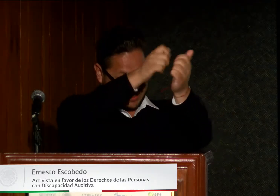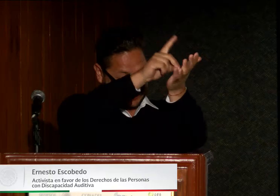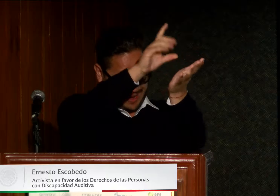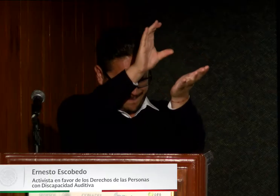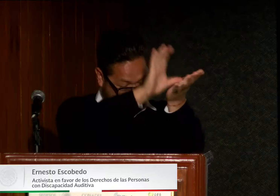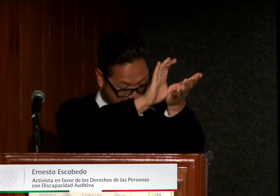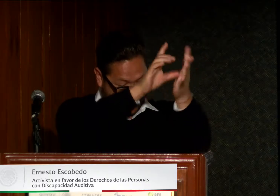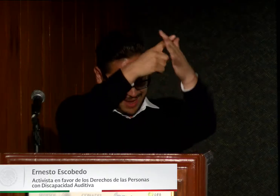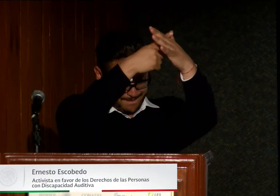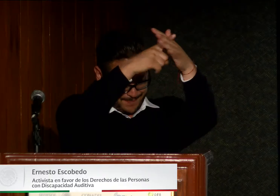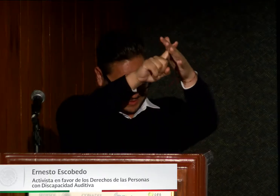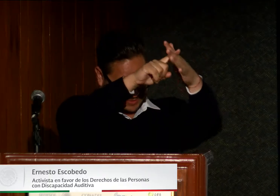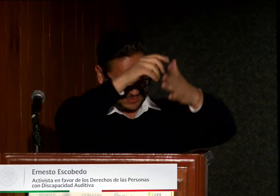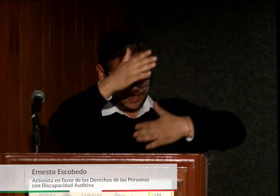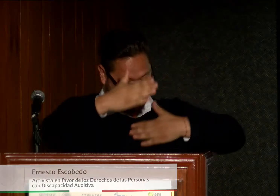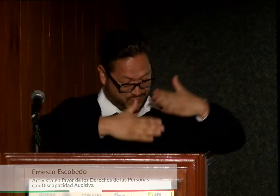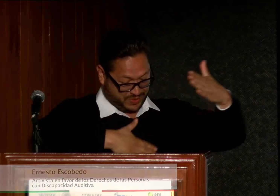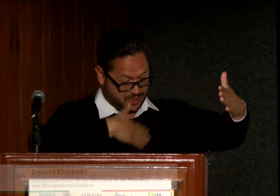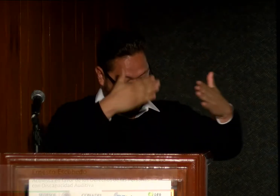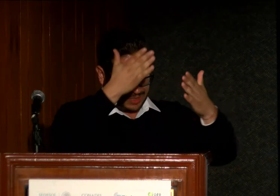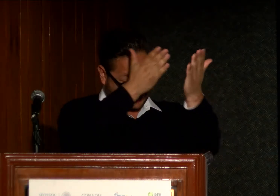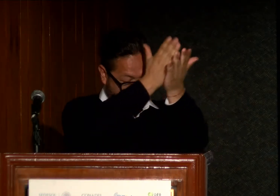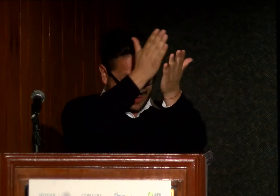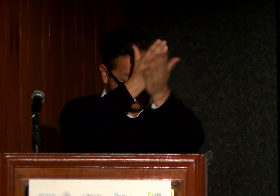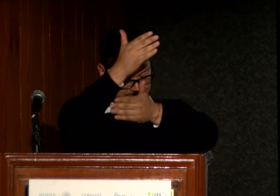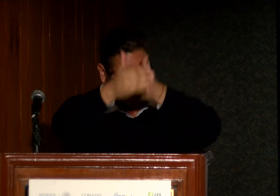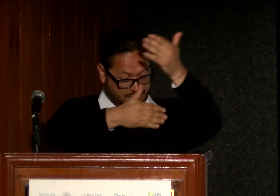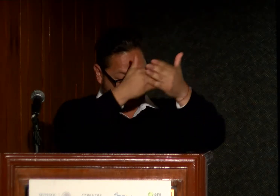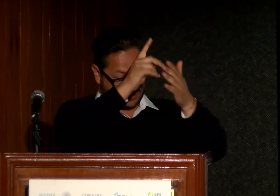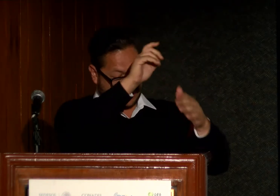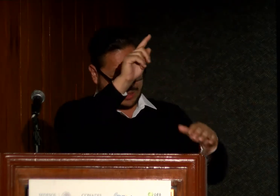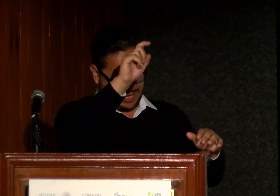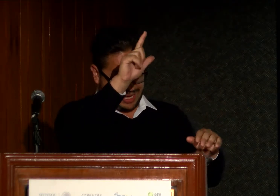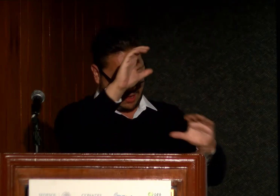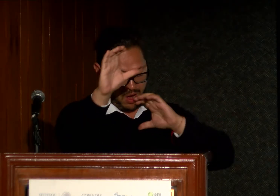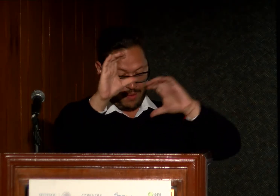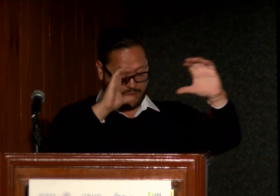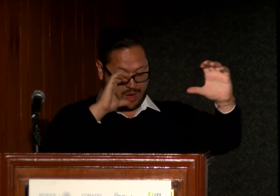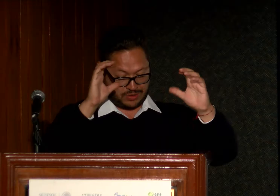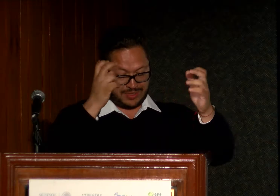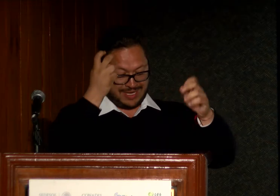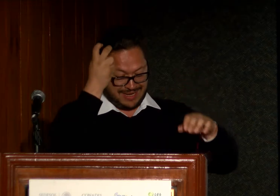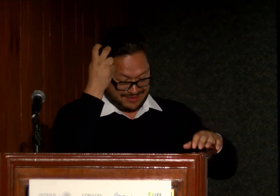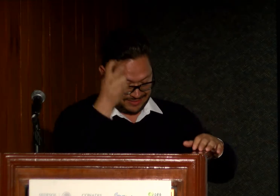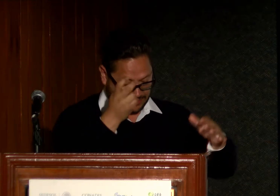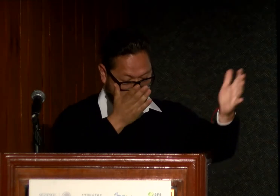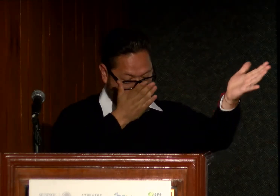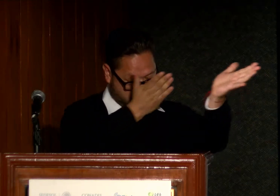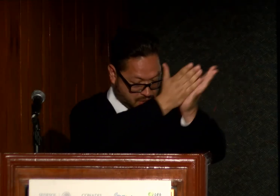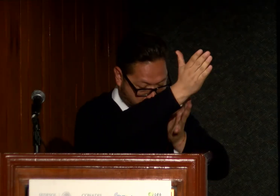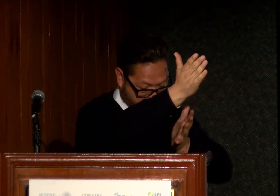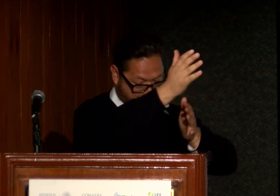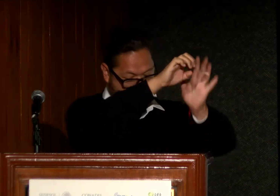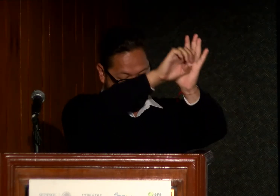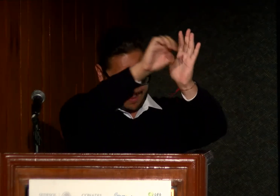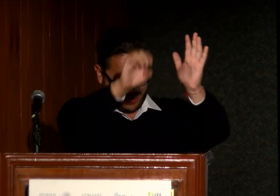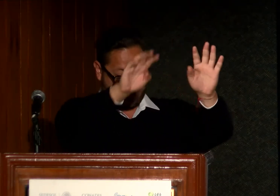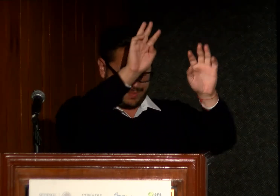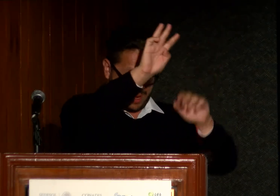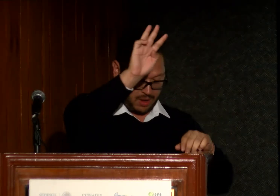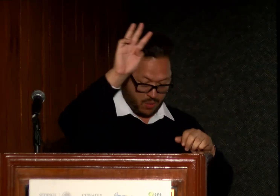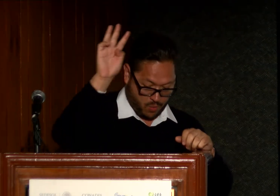las personas con discapacidad. Empecemos a disfrutar de la accesibilidad en los servicios de telecomunicaciones. Es